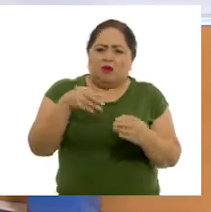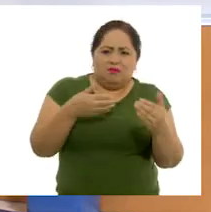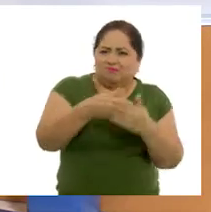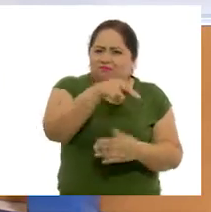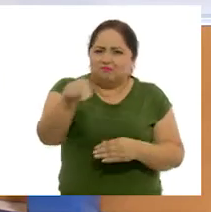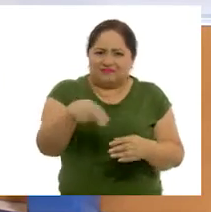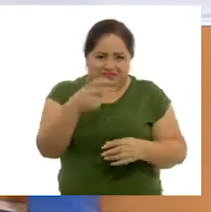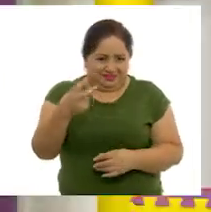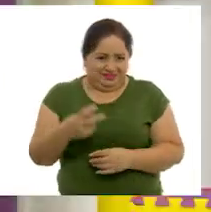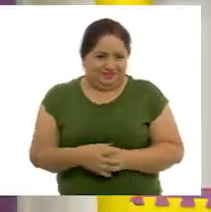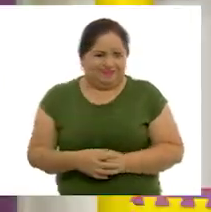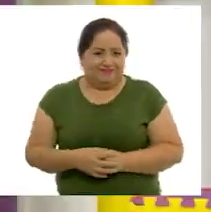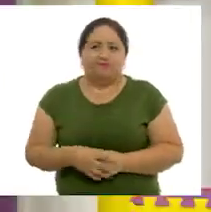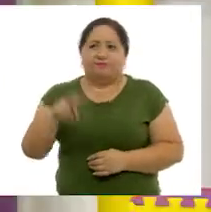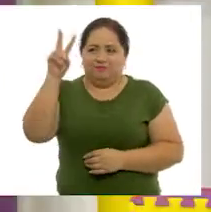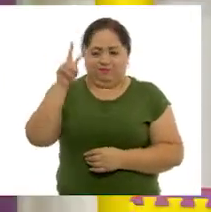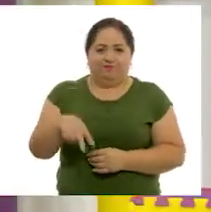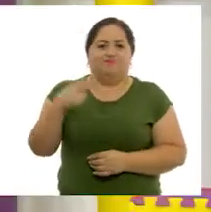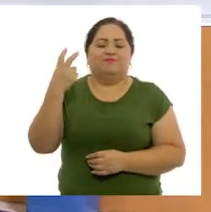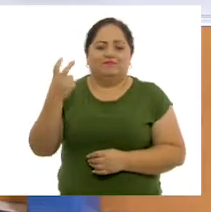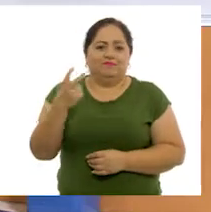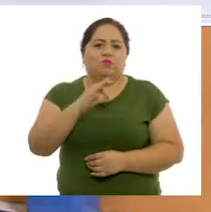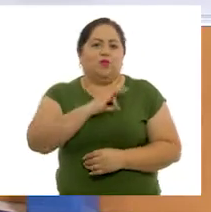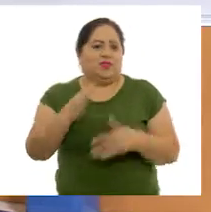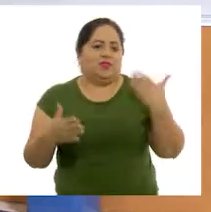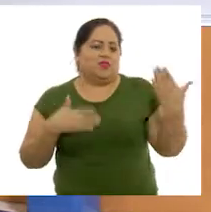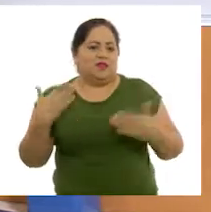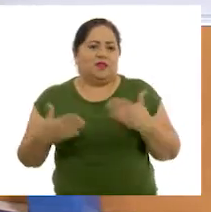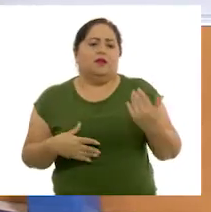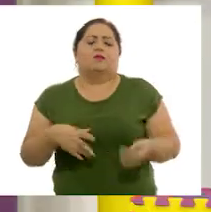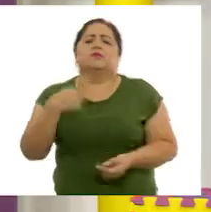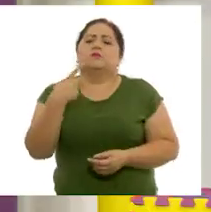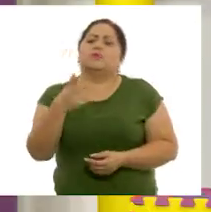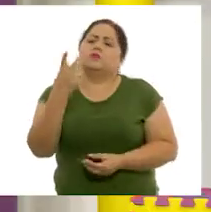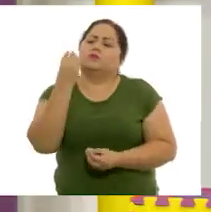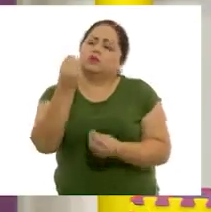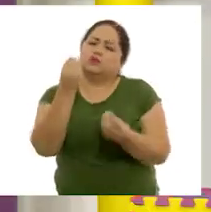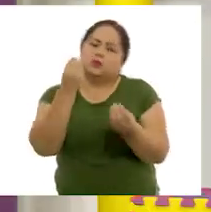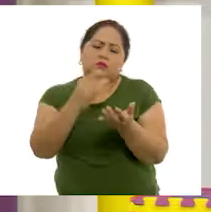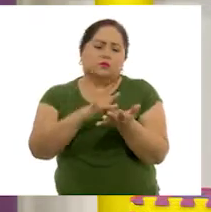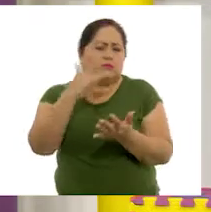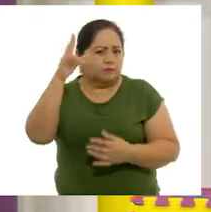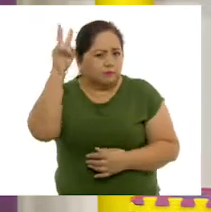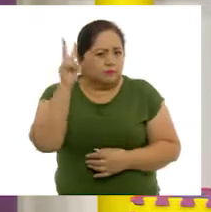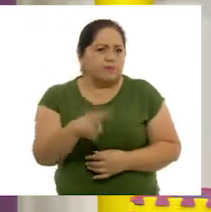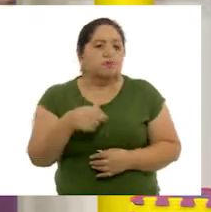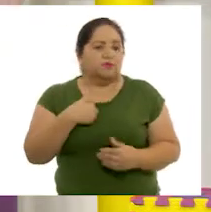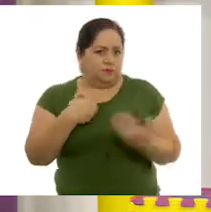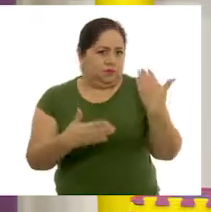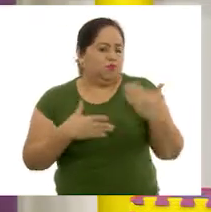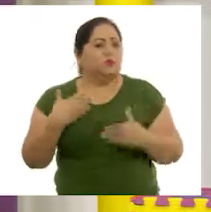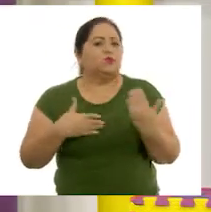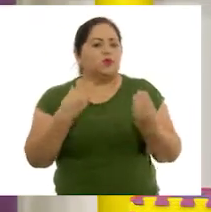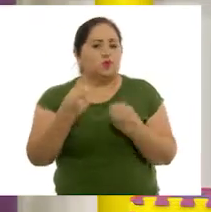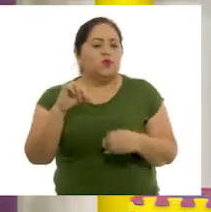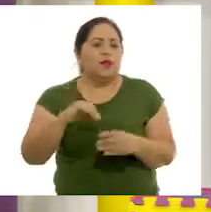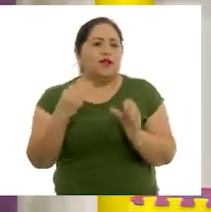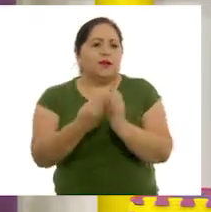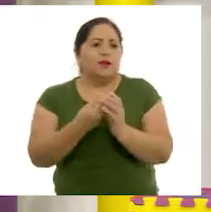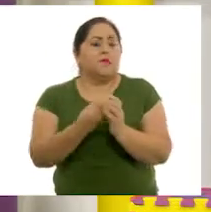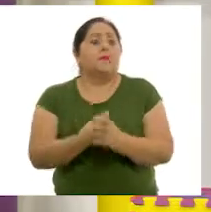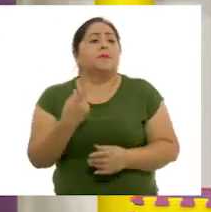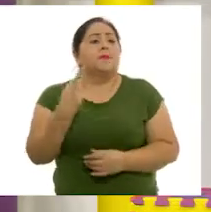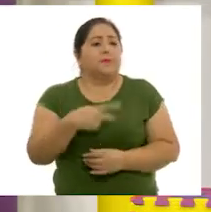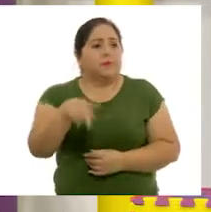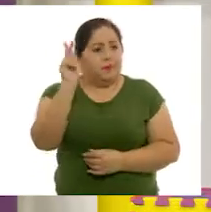otro. Exactamente. Y con todo eso podemos divertirnos. Ah, muchísimo, muchísimo. De verdad, yo me divertí muchísimo en esta clase, maestro Lalo.